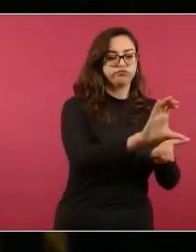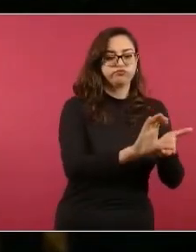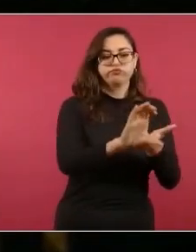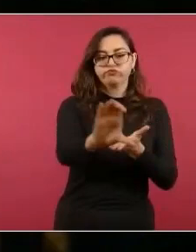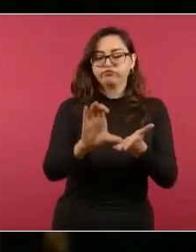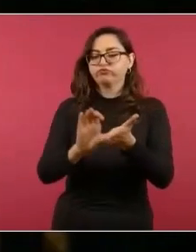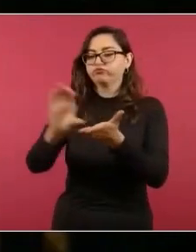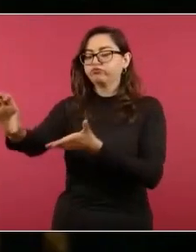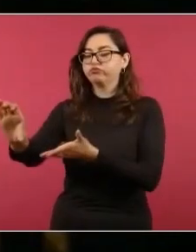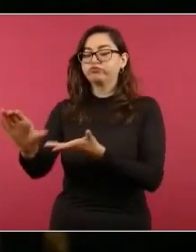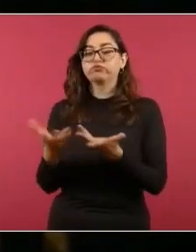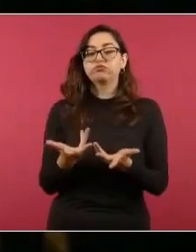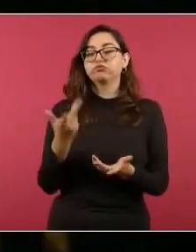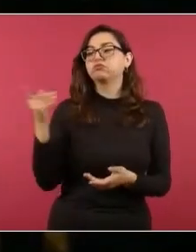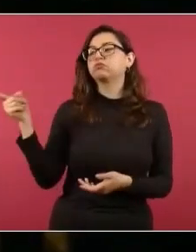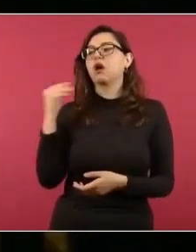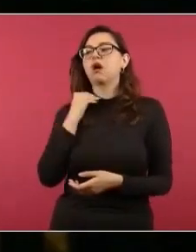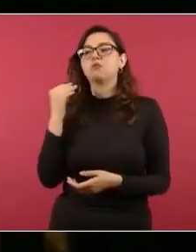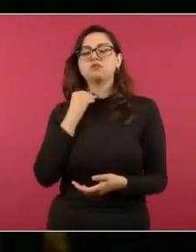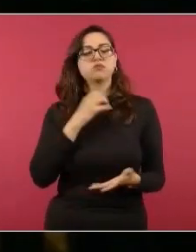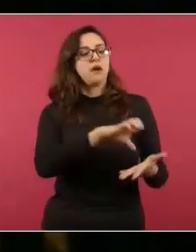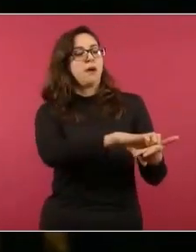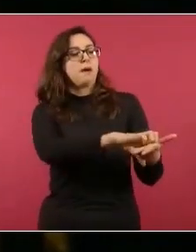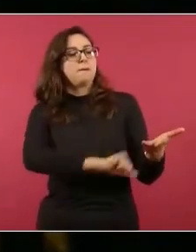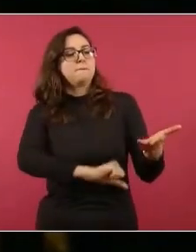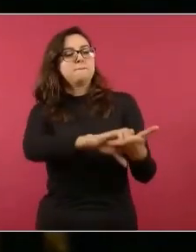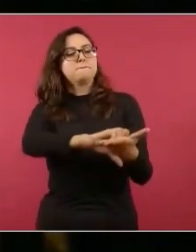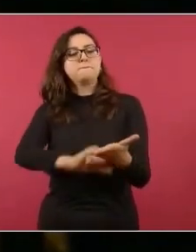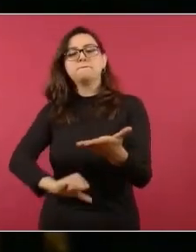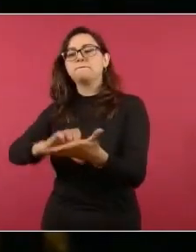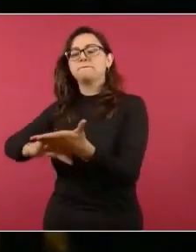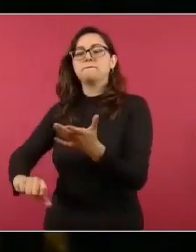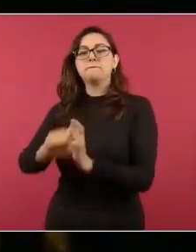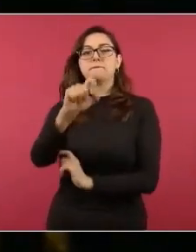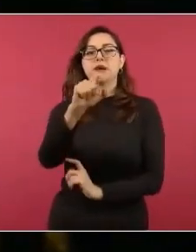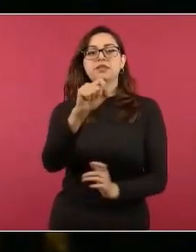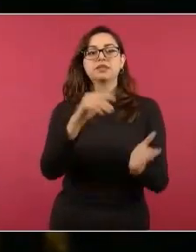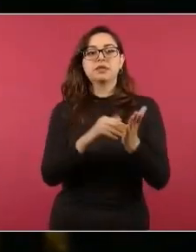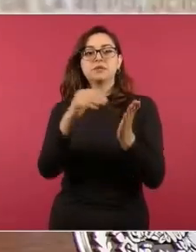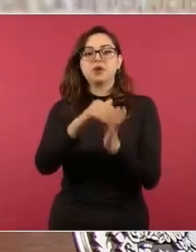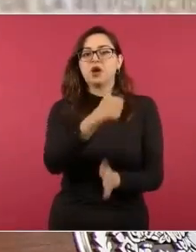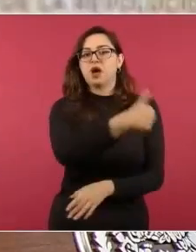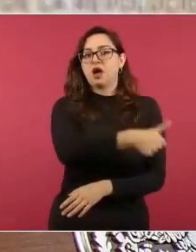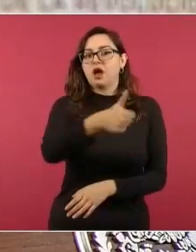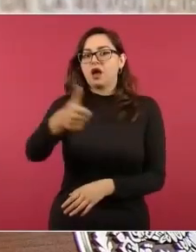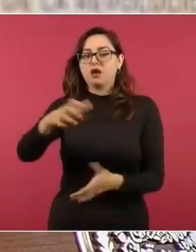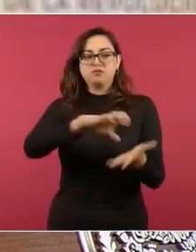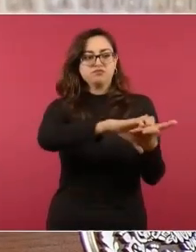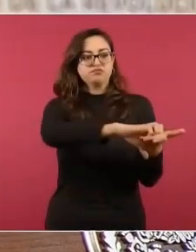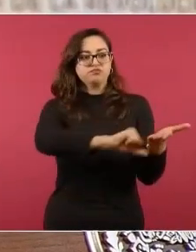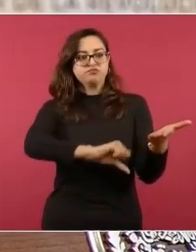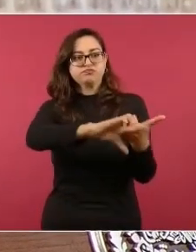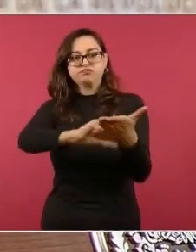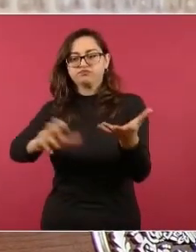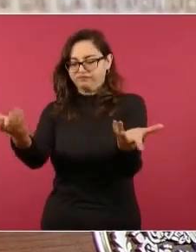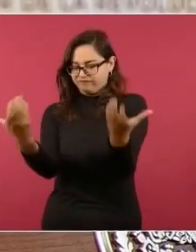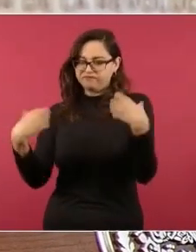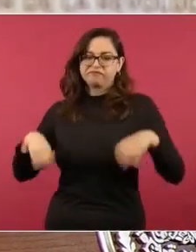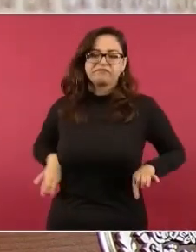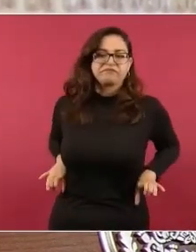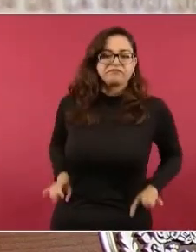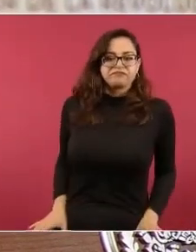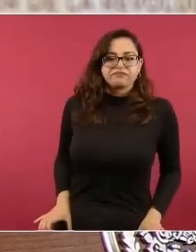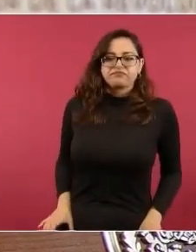millones, pero esta persona se queda con los 20 millones de cada familia. Sí. Y entonces este tipo de